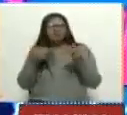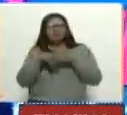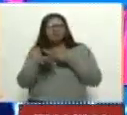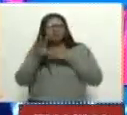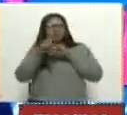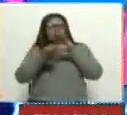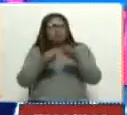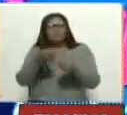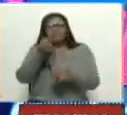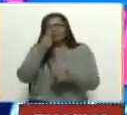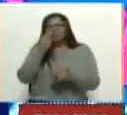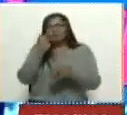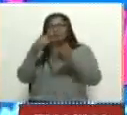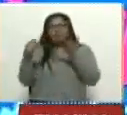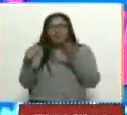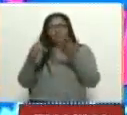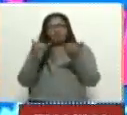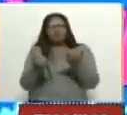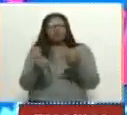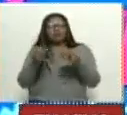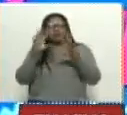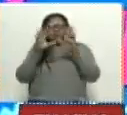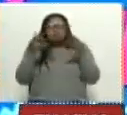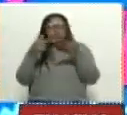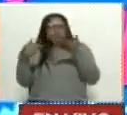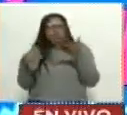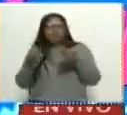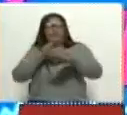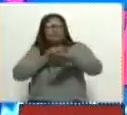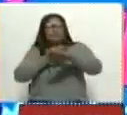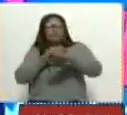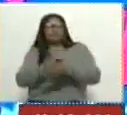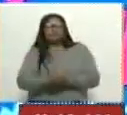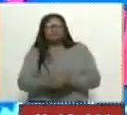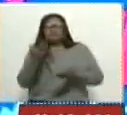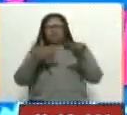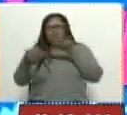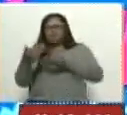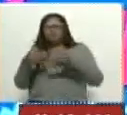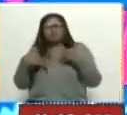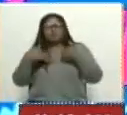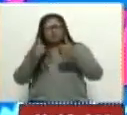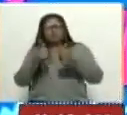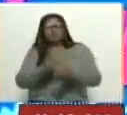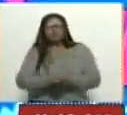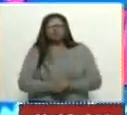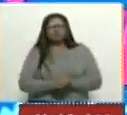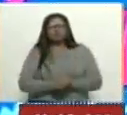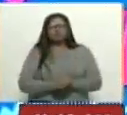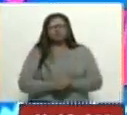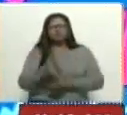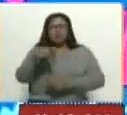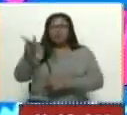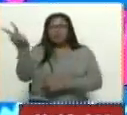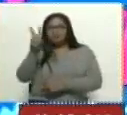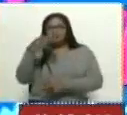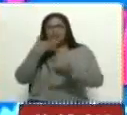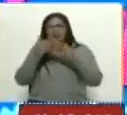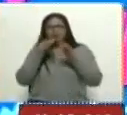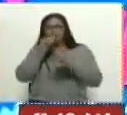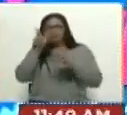o a los repuestos de los equipos médicos colapsaron sus servicios de salud en Venezuela gracias a